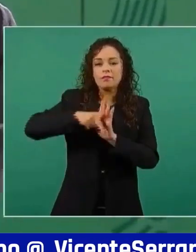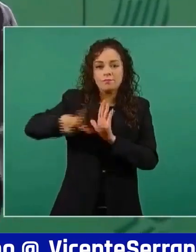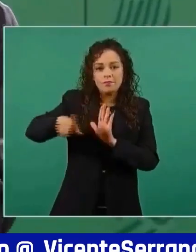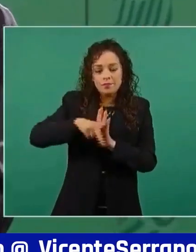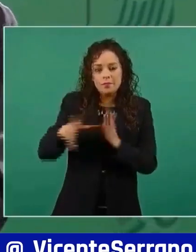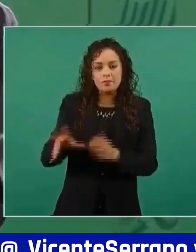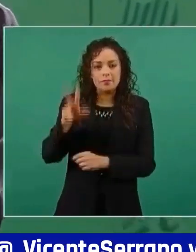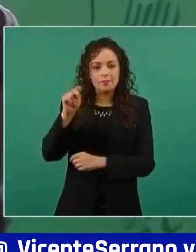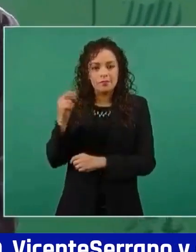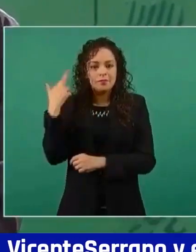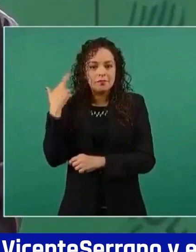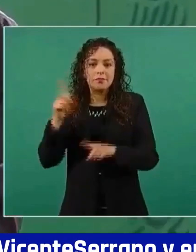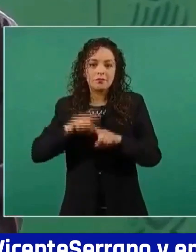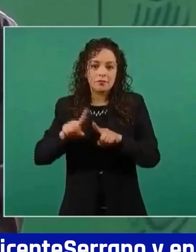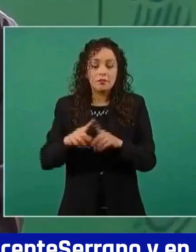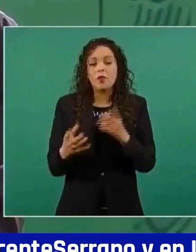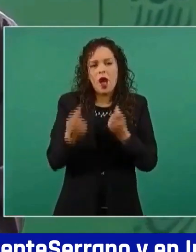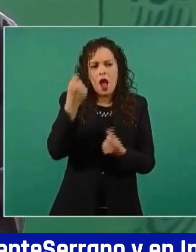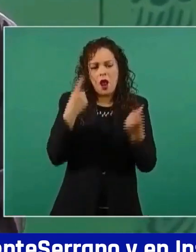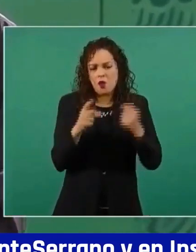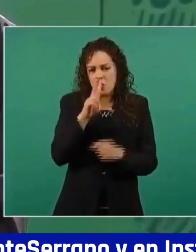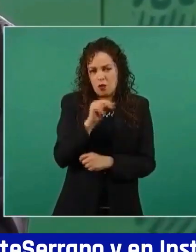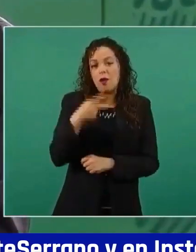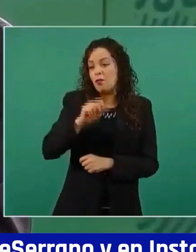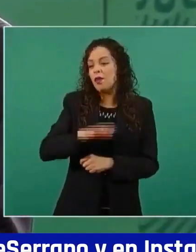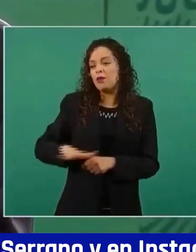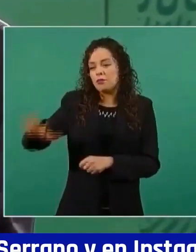con honrosas excepciones,